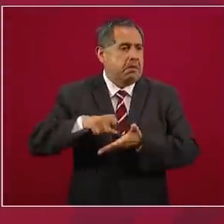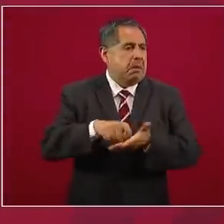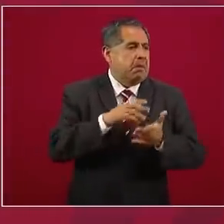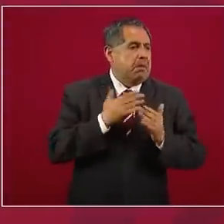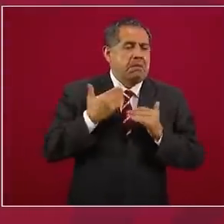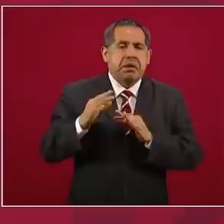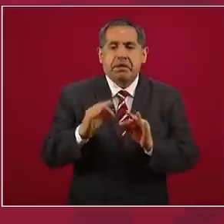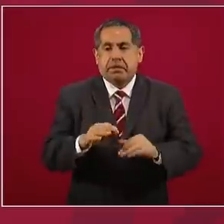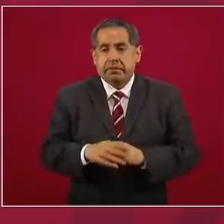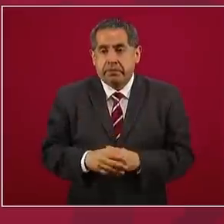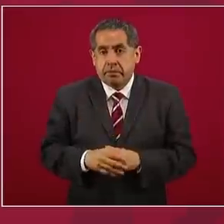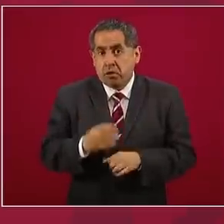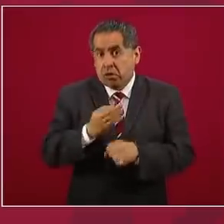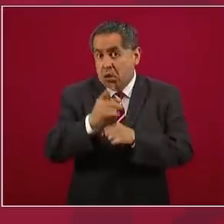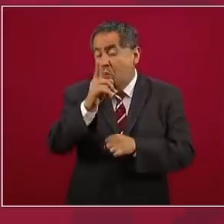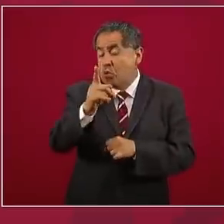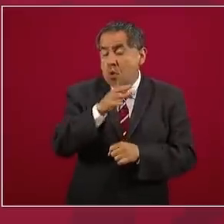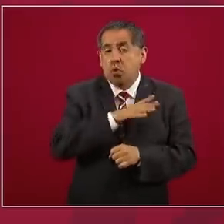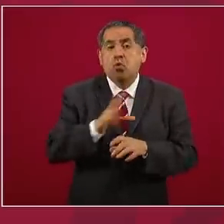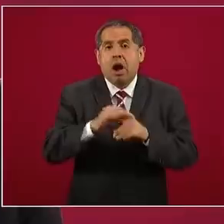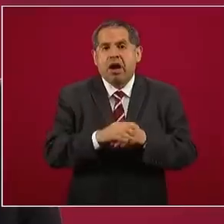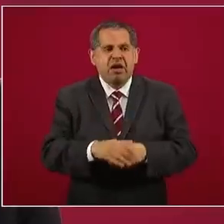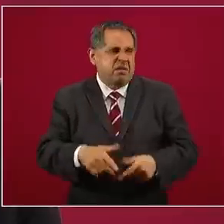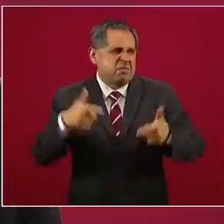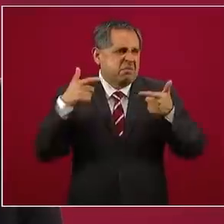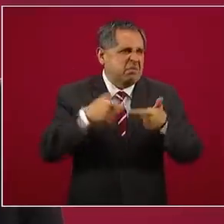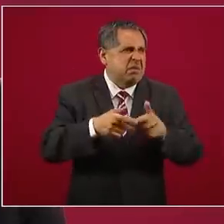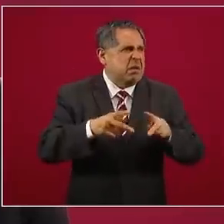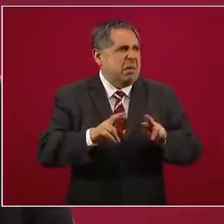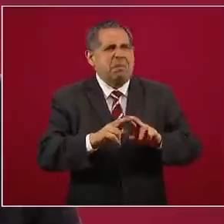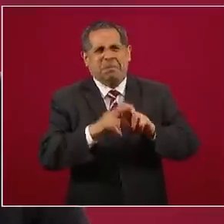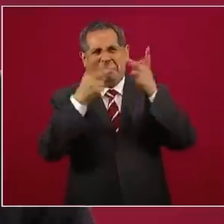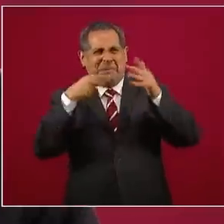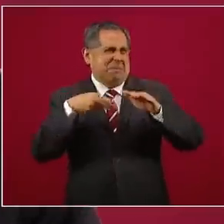también no tenemos asaltos, ¿sí?